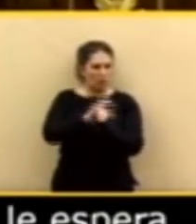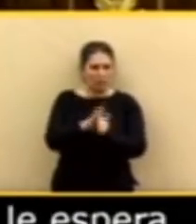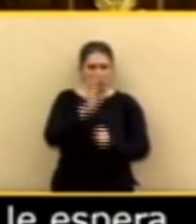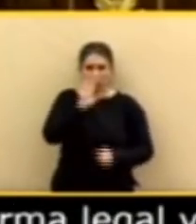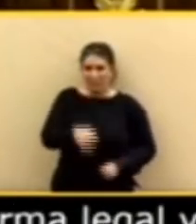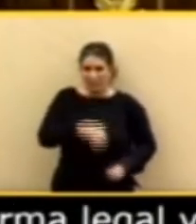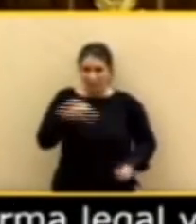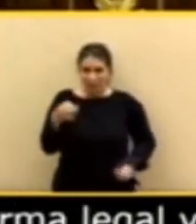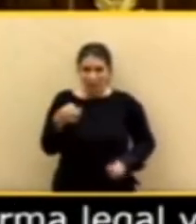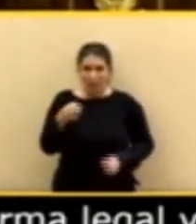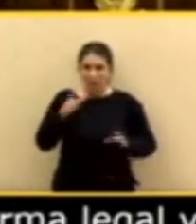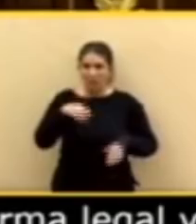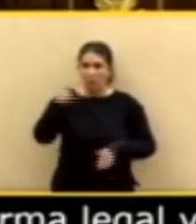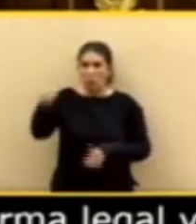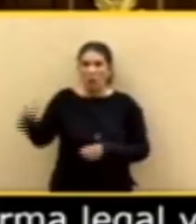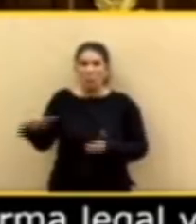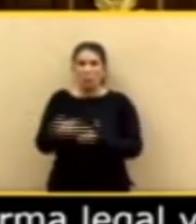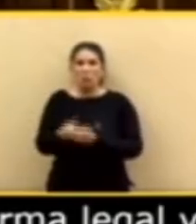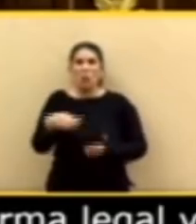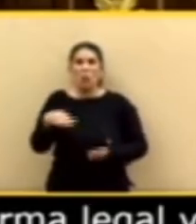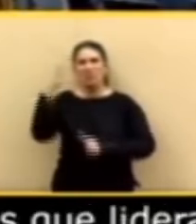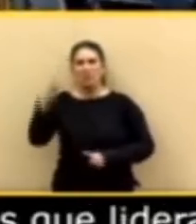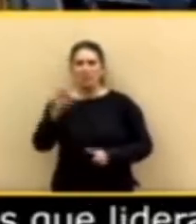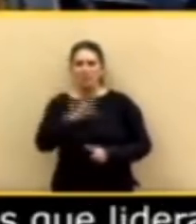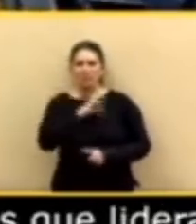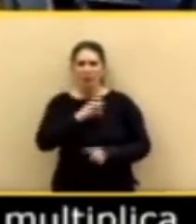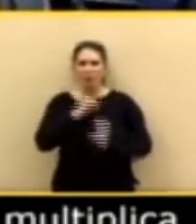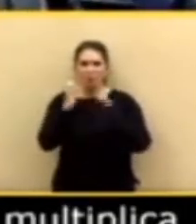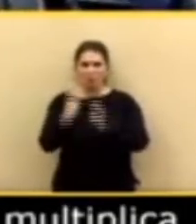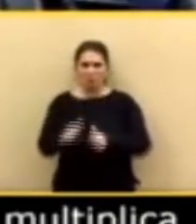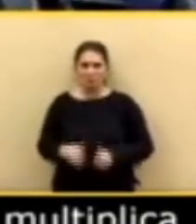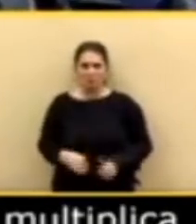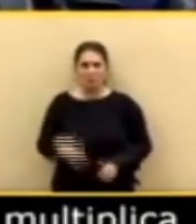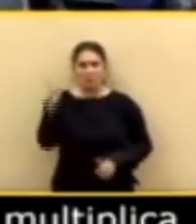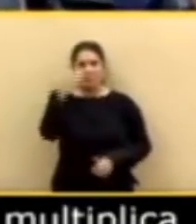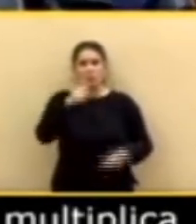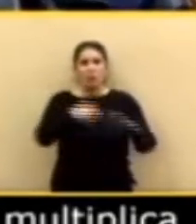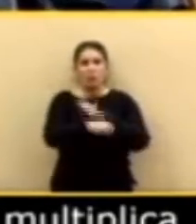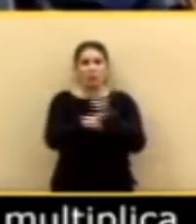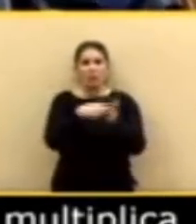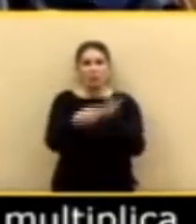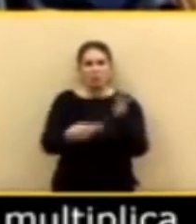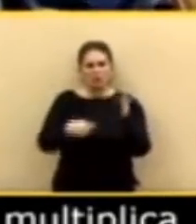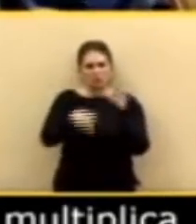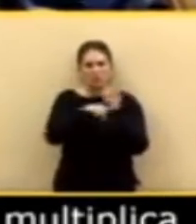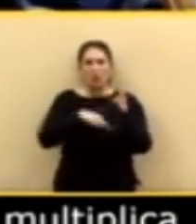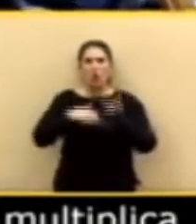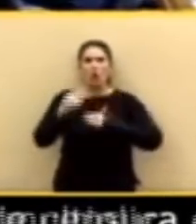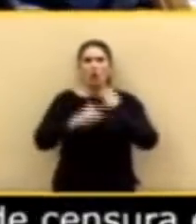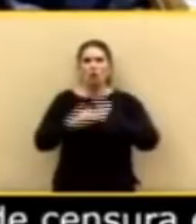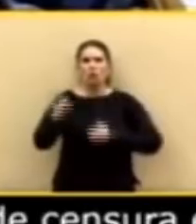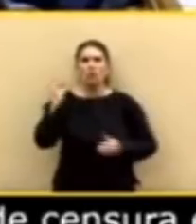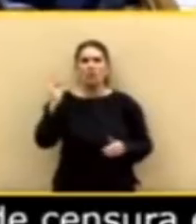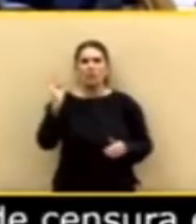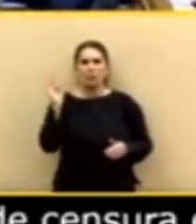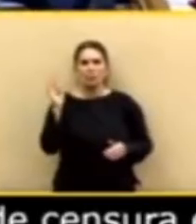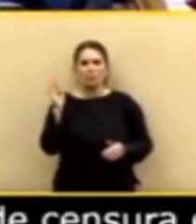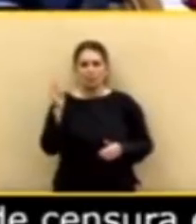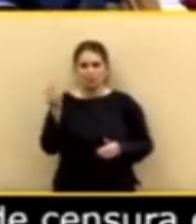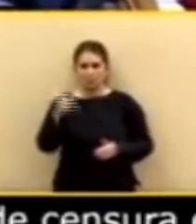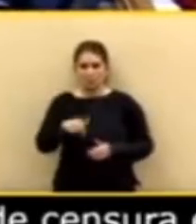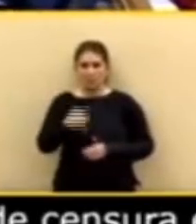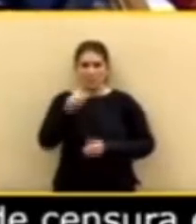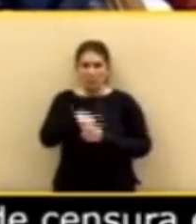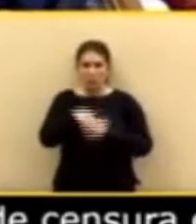palabra a Raquel Tejero y a Alejo Vidal Cuadras, a los que no obstante saludo ya, pero es que antes tenemos a Nuria Val, que tiene que además que marcharse volando, porque lleva un par